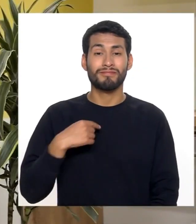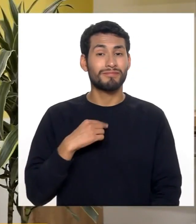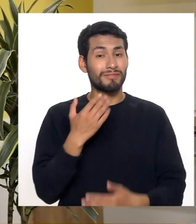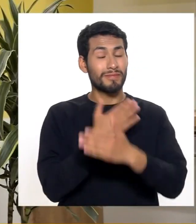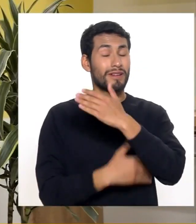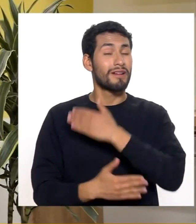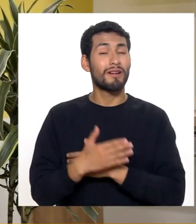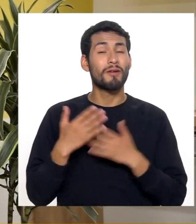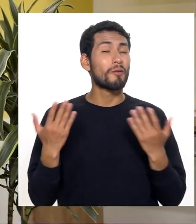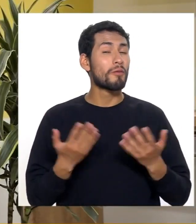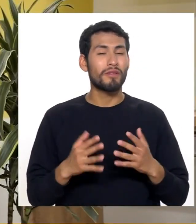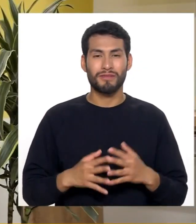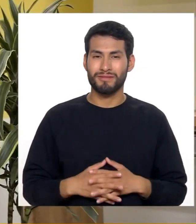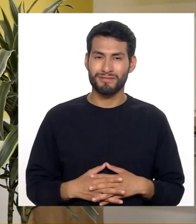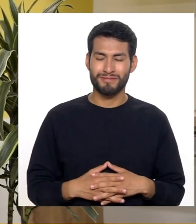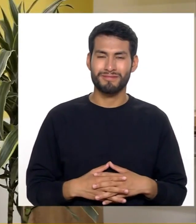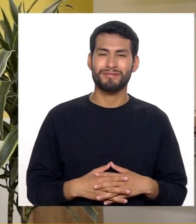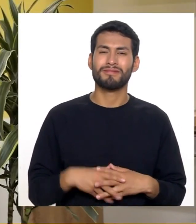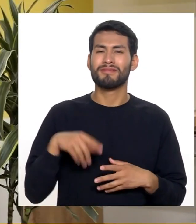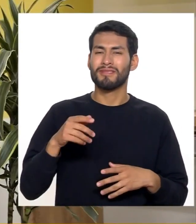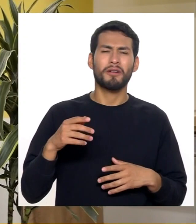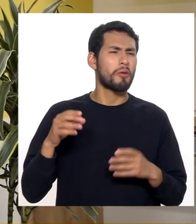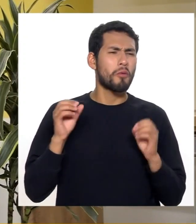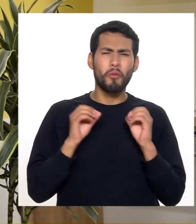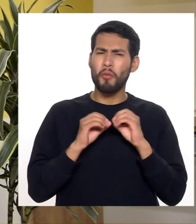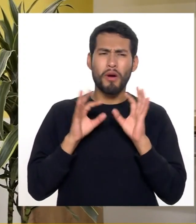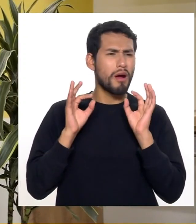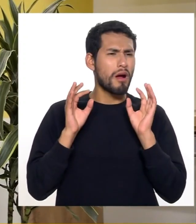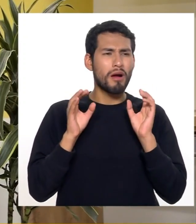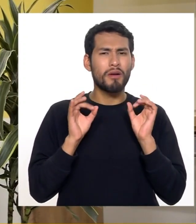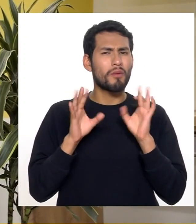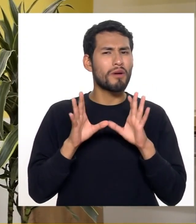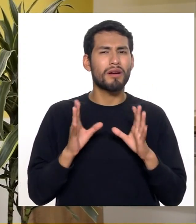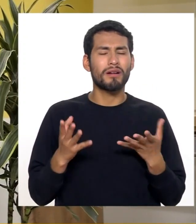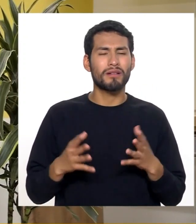Mi discapacidad se generó un día cualquiera.